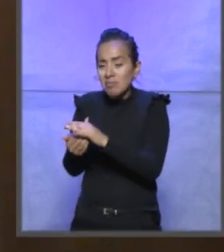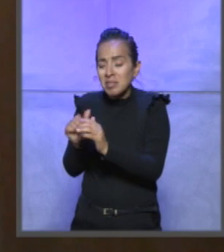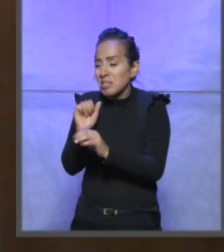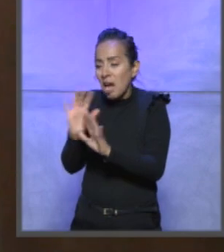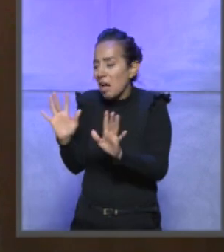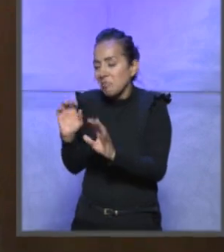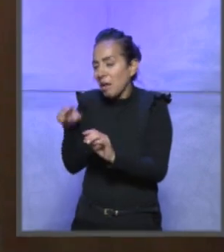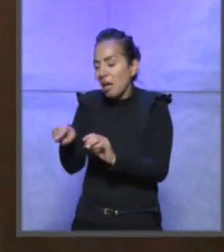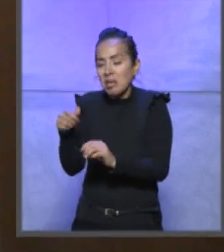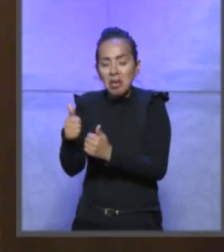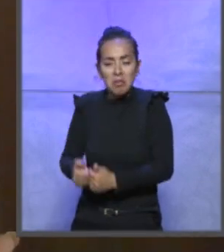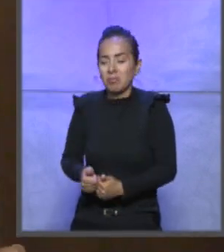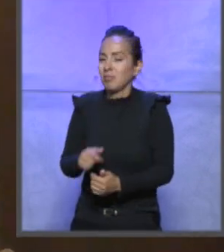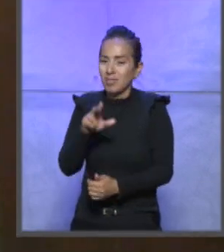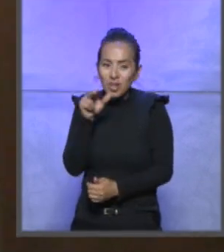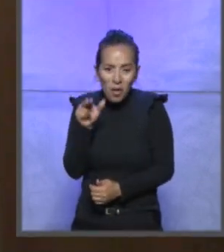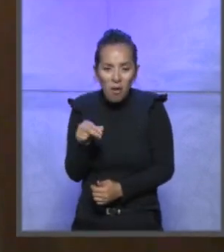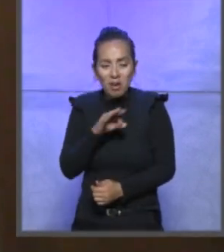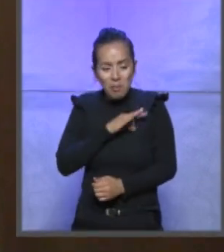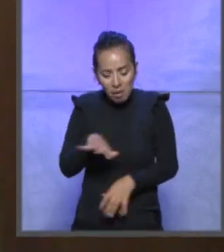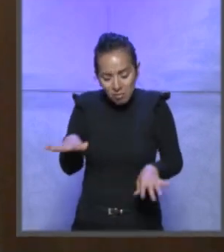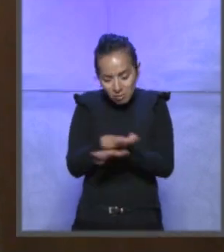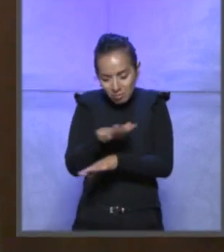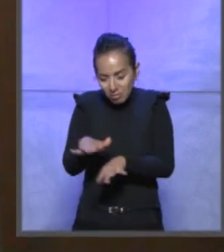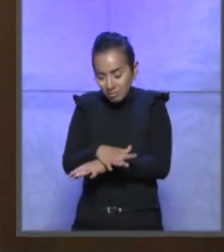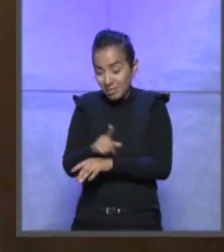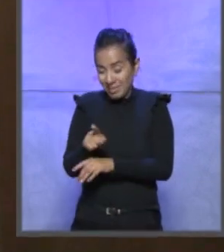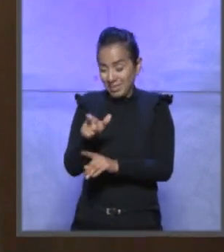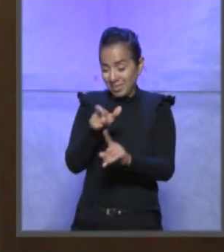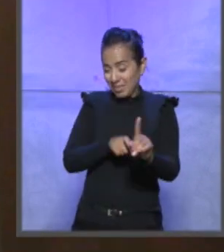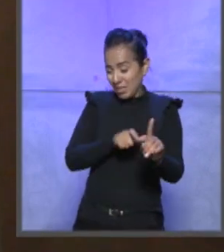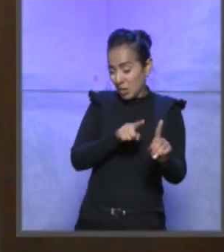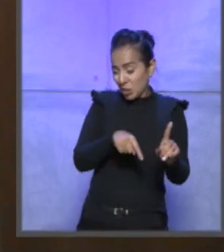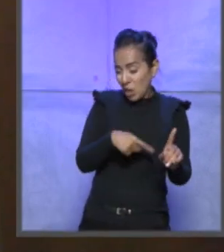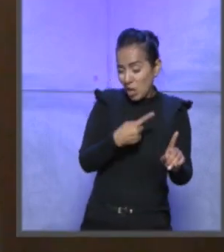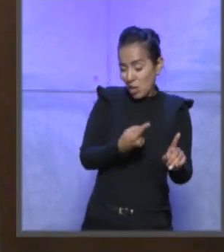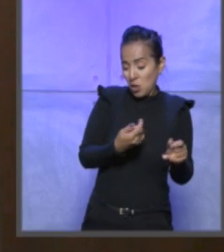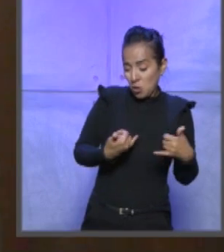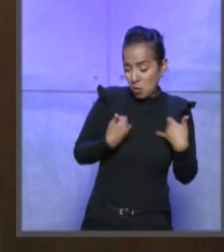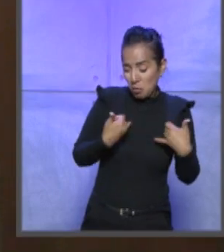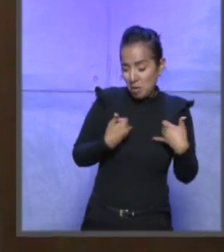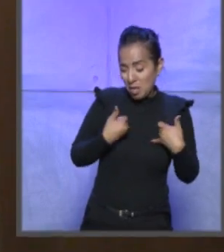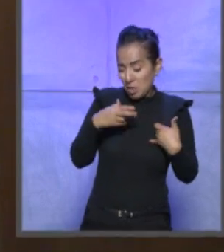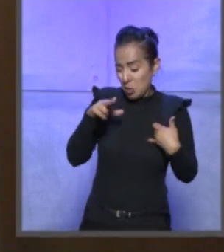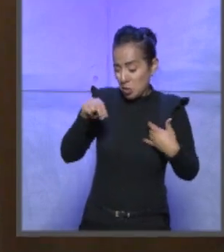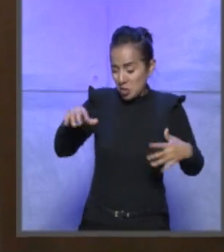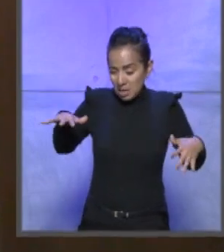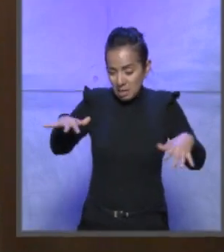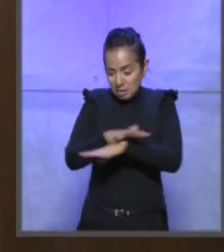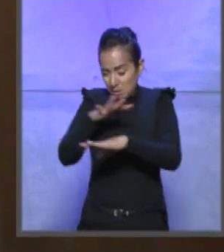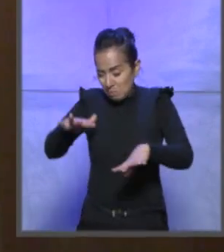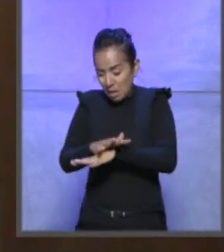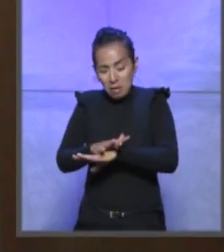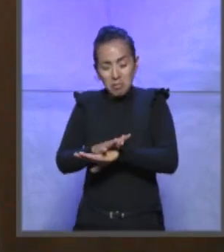porque como bien se dice, y la frase muy sonada en los últimos tiempos, de que ser joven y no ser revolucionario es una gran